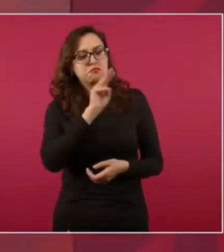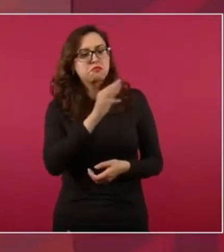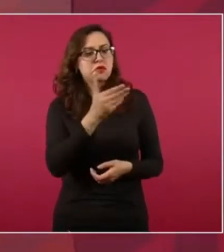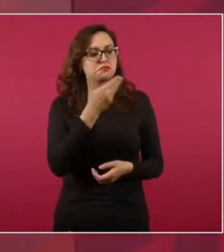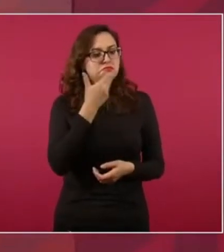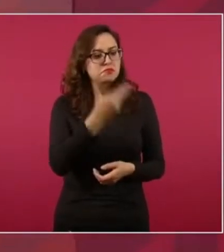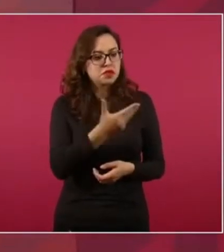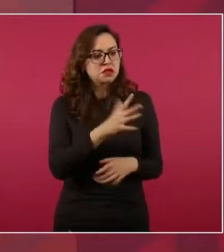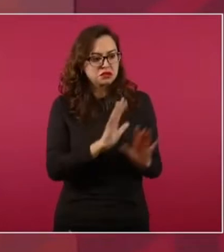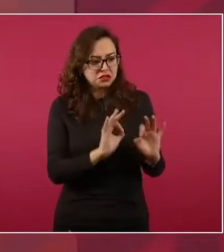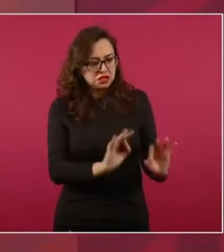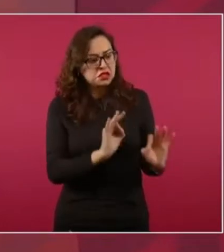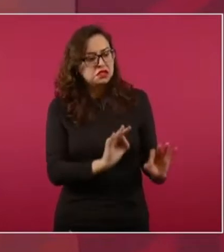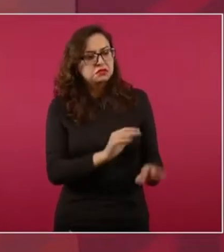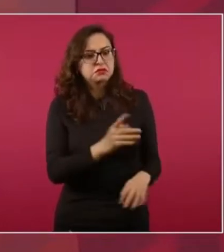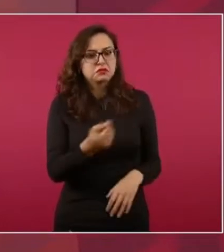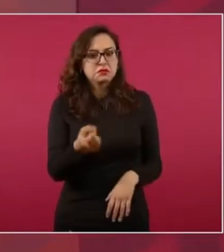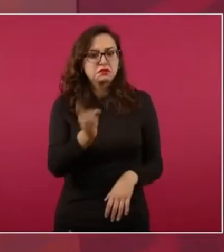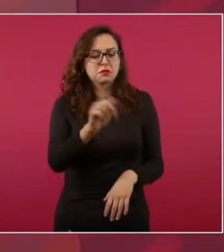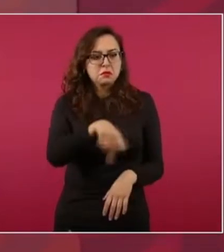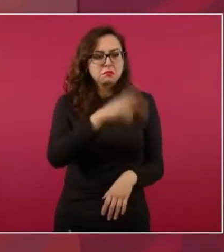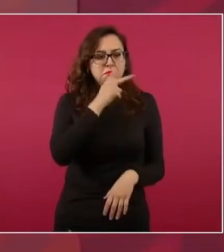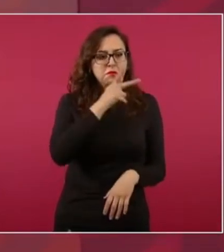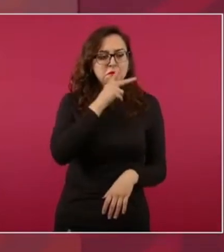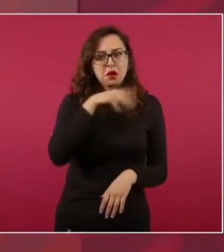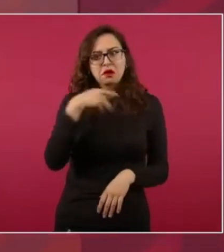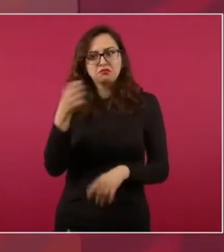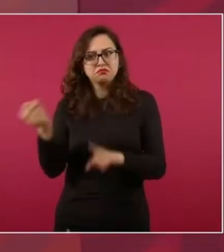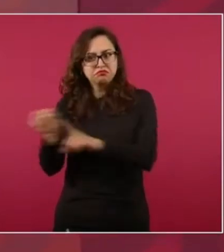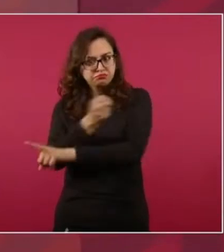pegando tu papá a tu mamá?